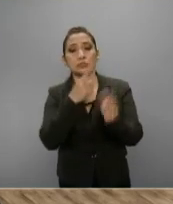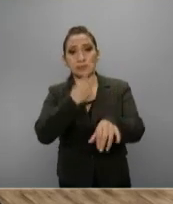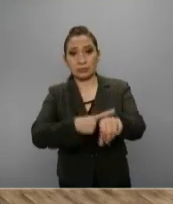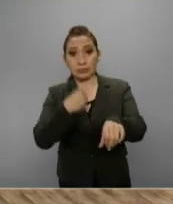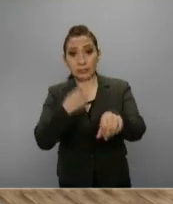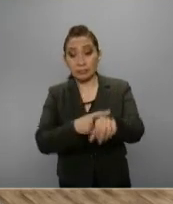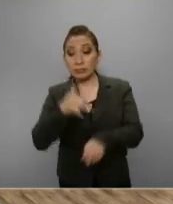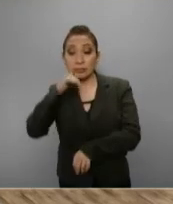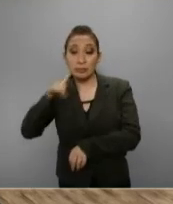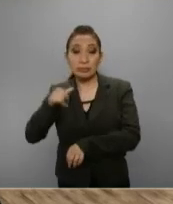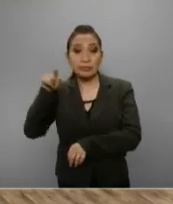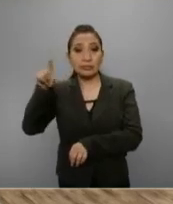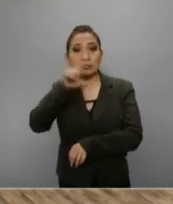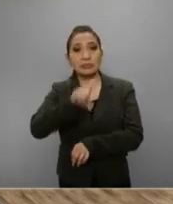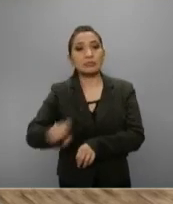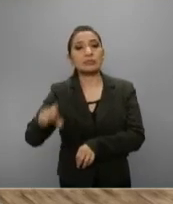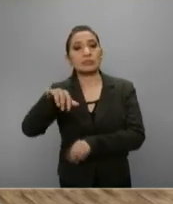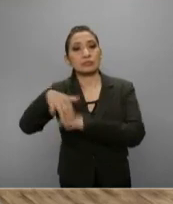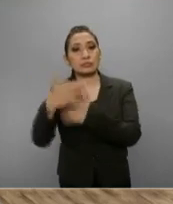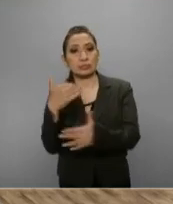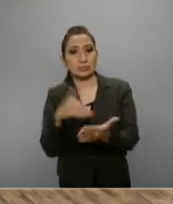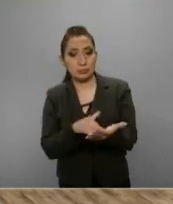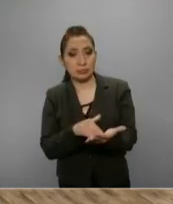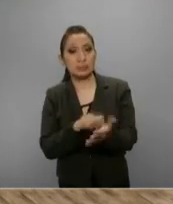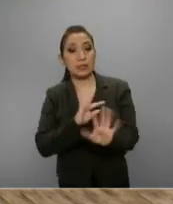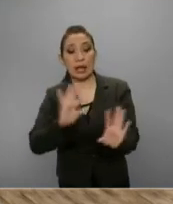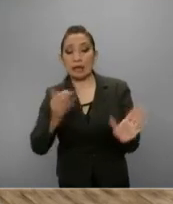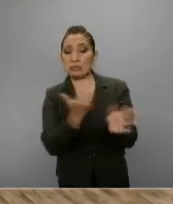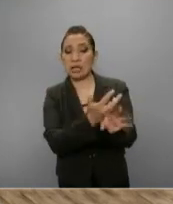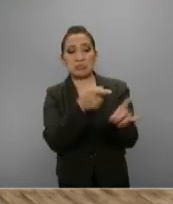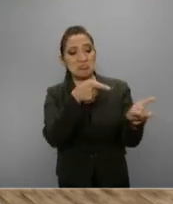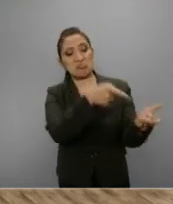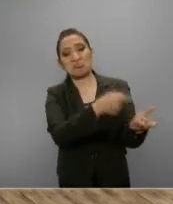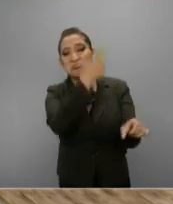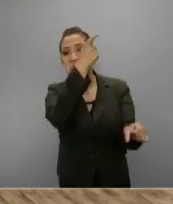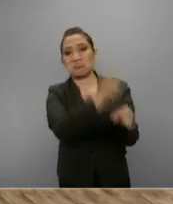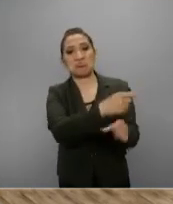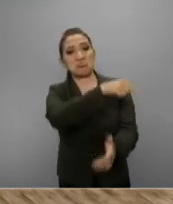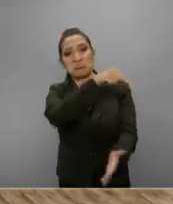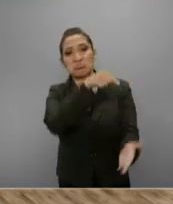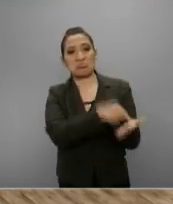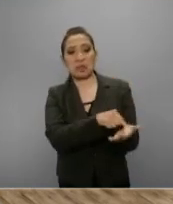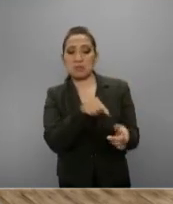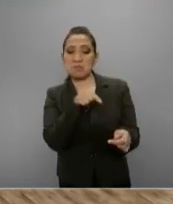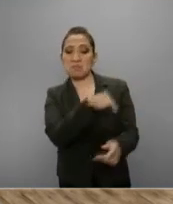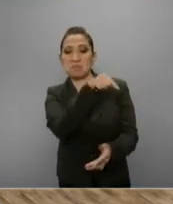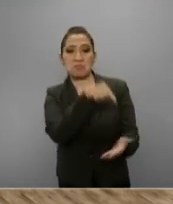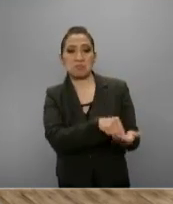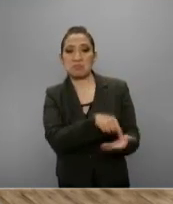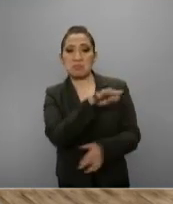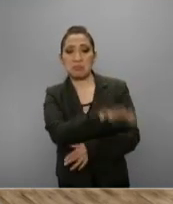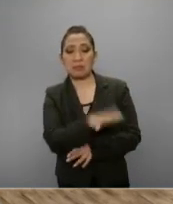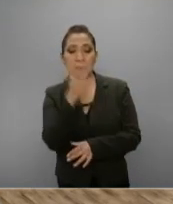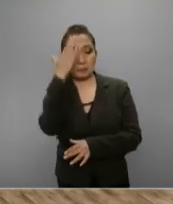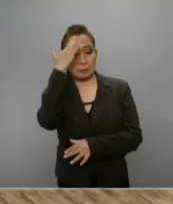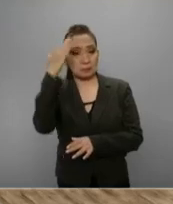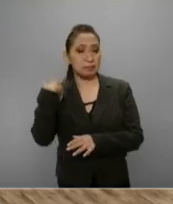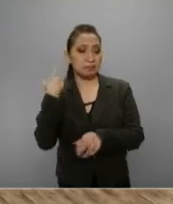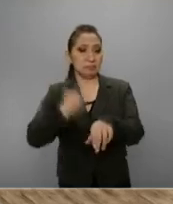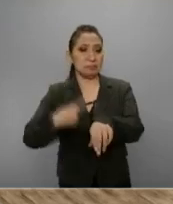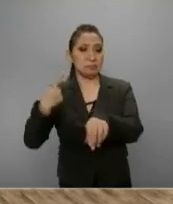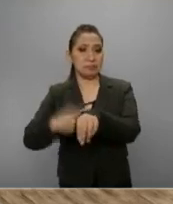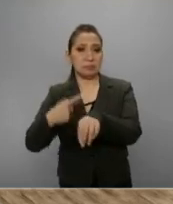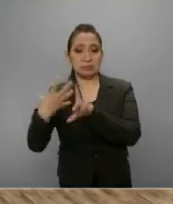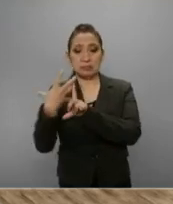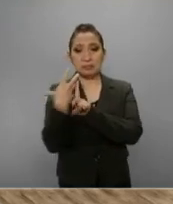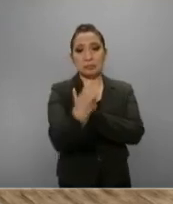243,000 casos, Italia 115,000. Ya Estados Unidos se convirtió en el líder, el superlíder de